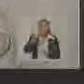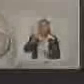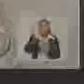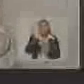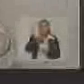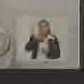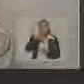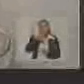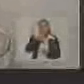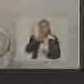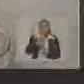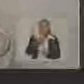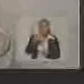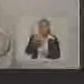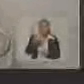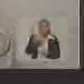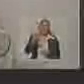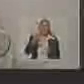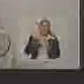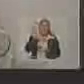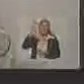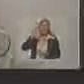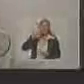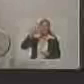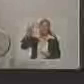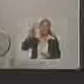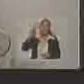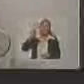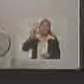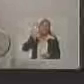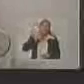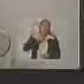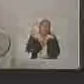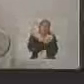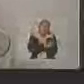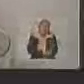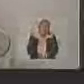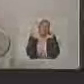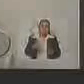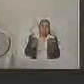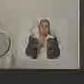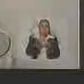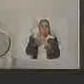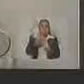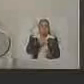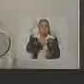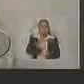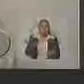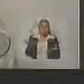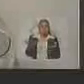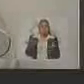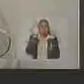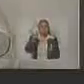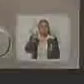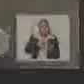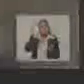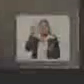junio y que llevemos la voz de los ciudadanos a la delegación. Juntos podemos hacerlo. Muchas